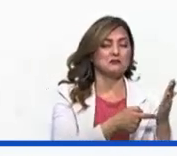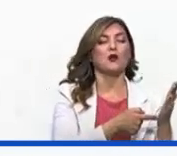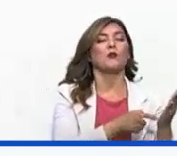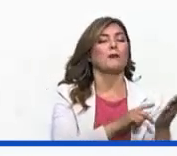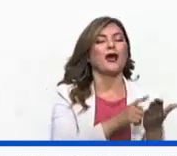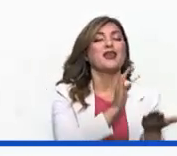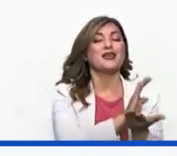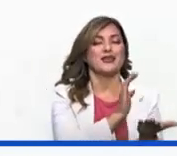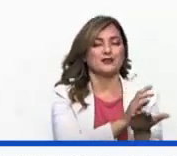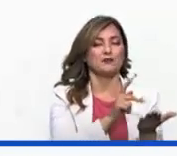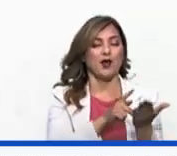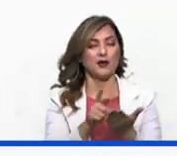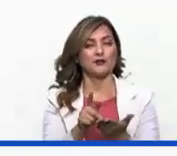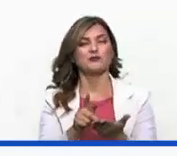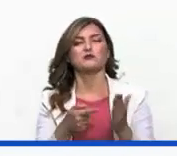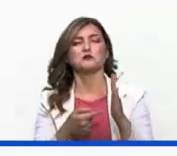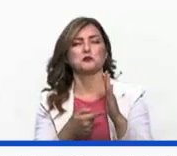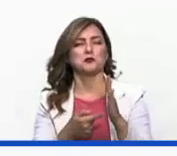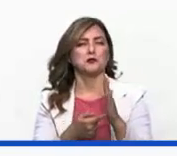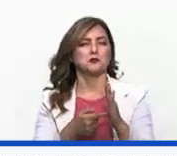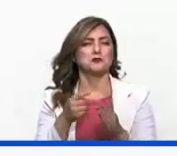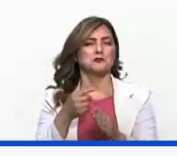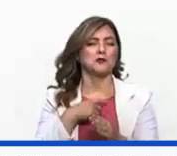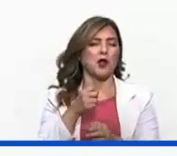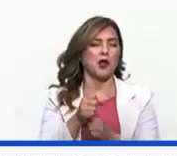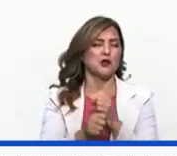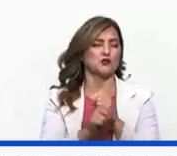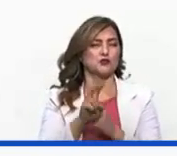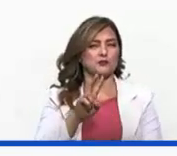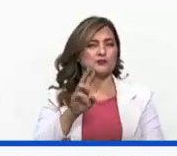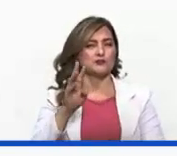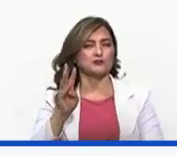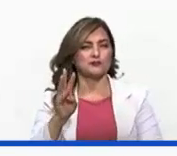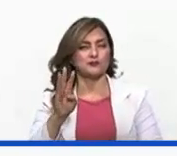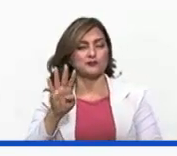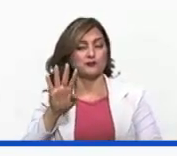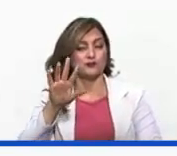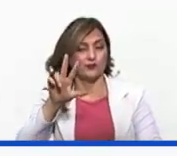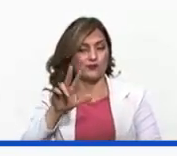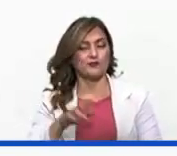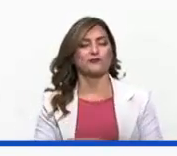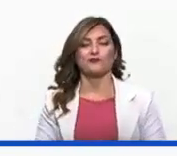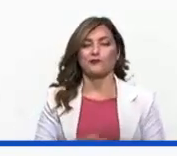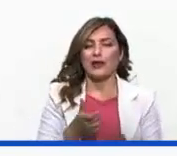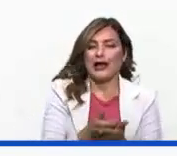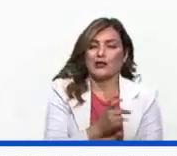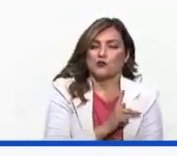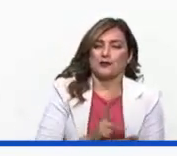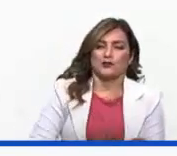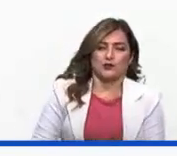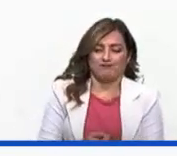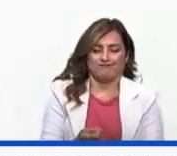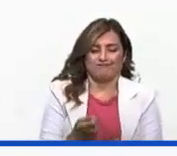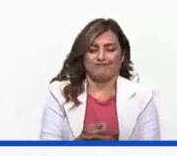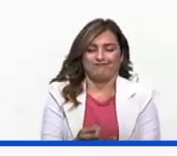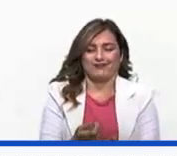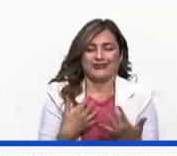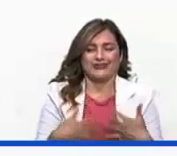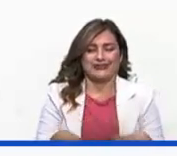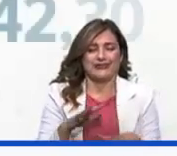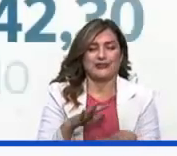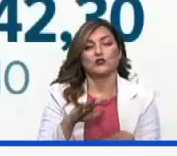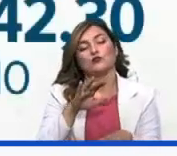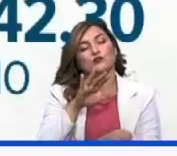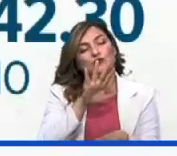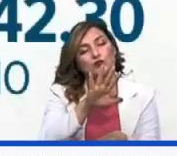la tabla debería pagar un impuesto a la renta anual de $2,643. Pero si presenta gastos personales por $5,000,